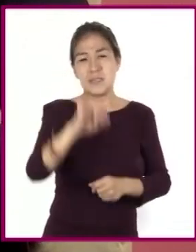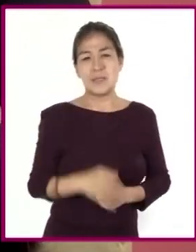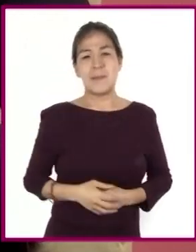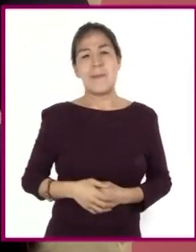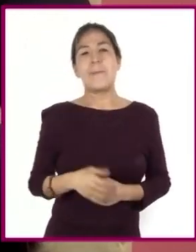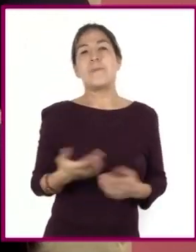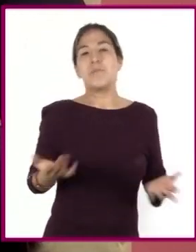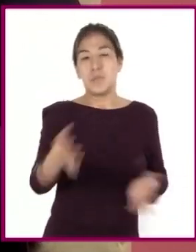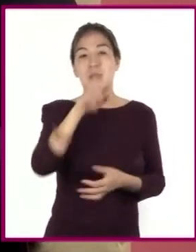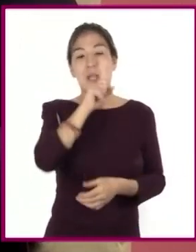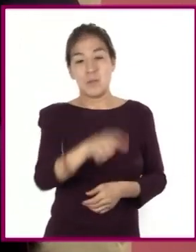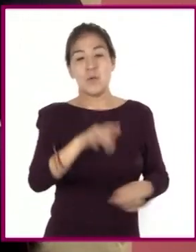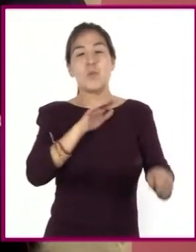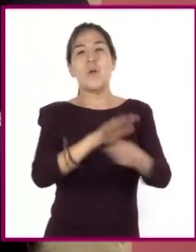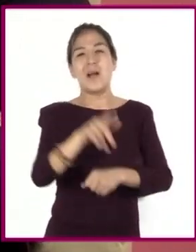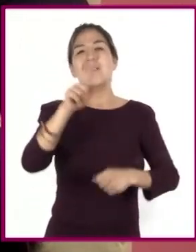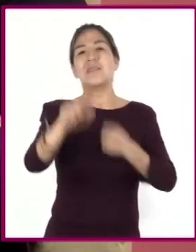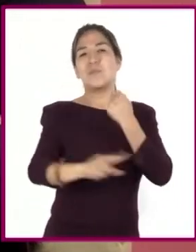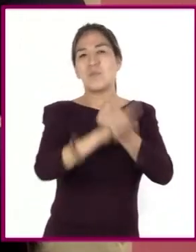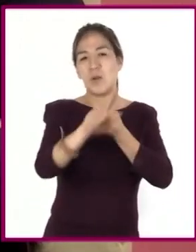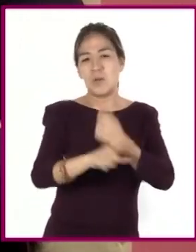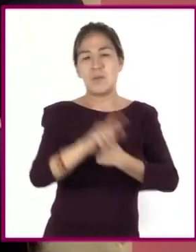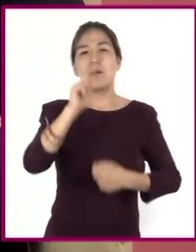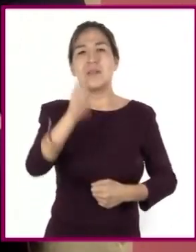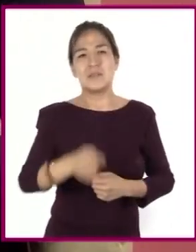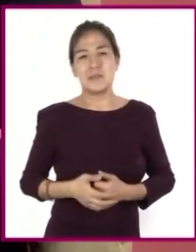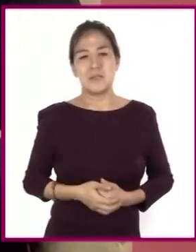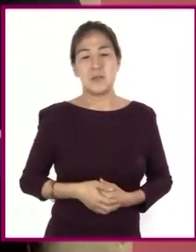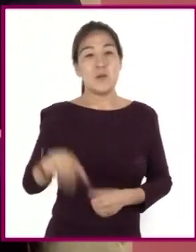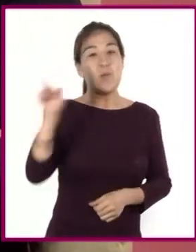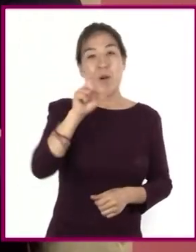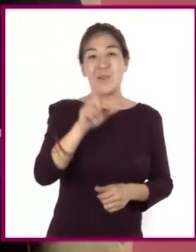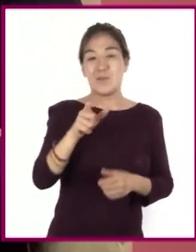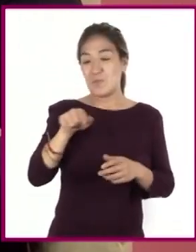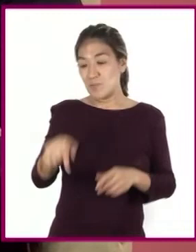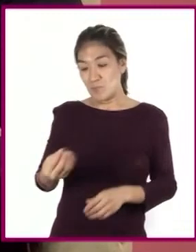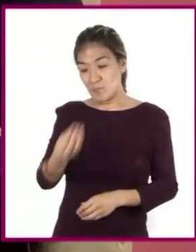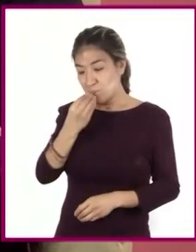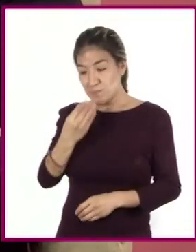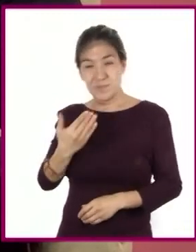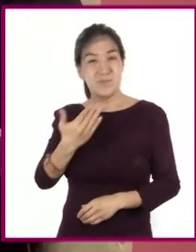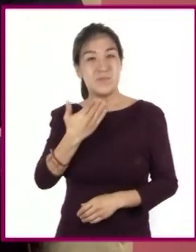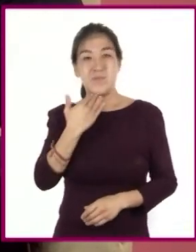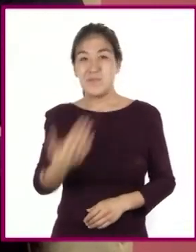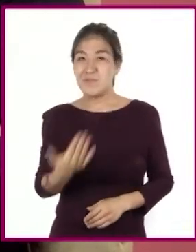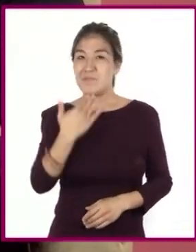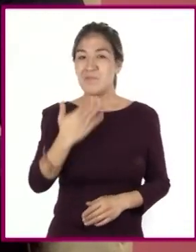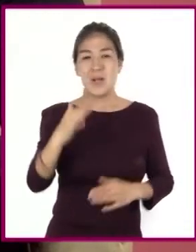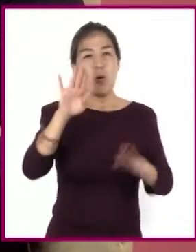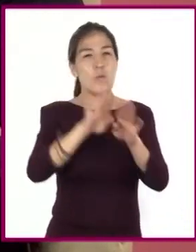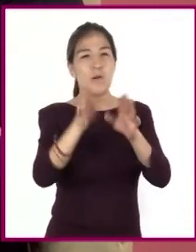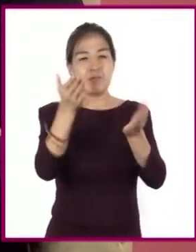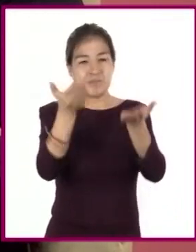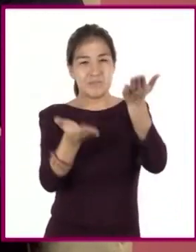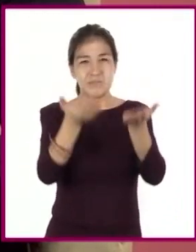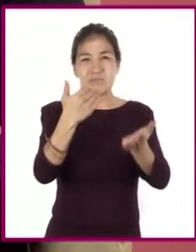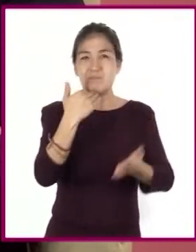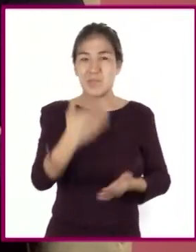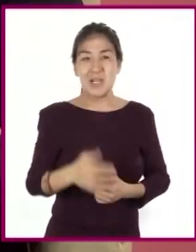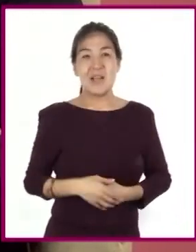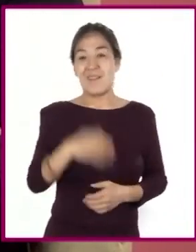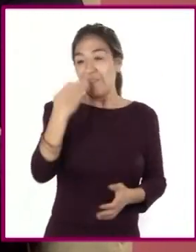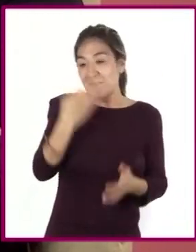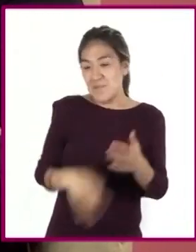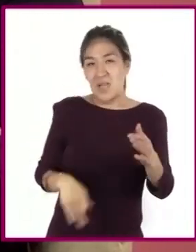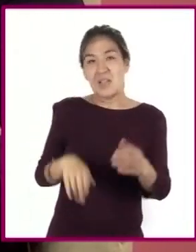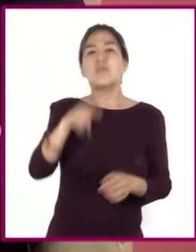es importante hablar de las deficiencias. Cuando no tenemos una alimentación balanceada y hay alguna deficiencia, puede